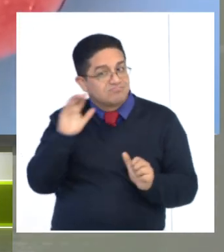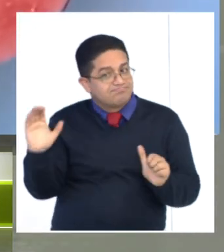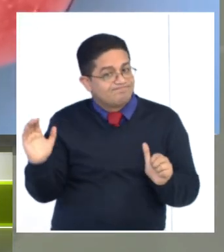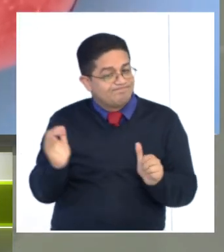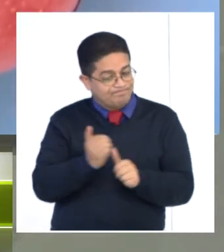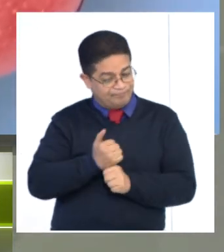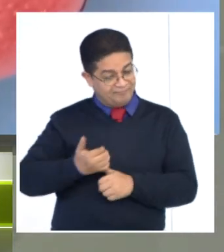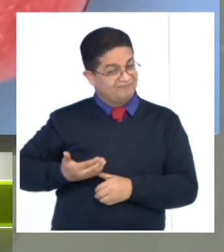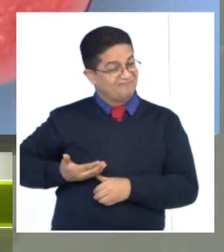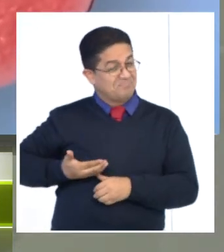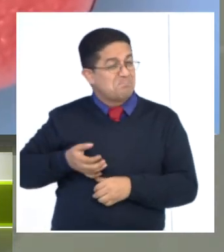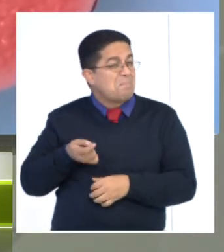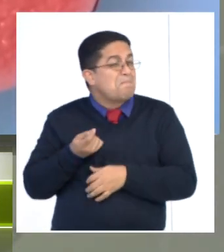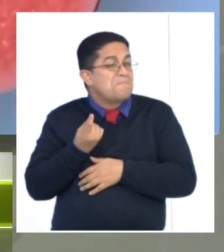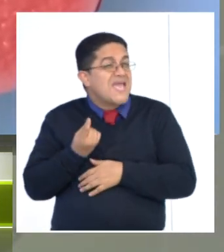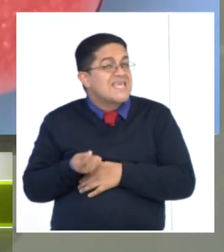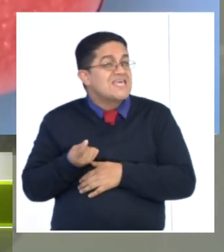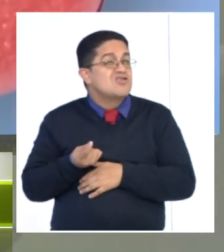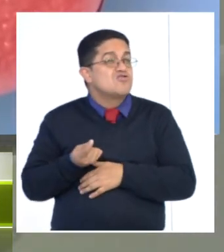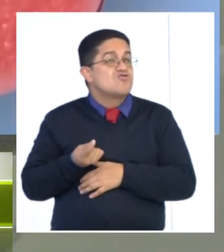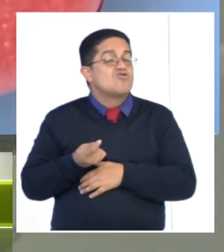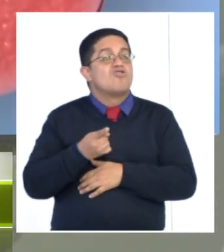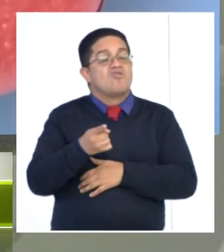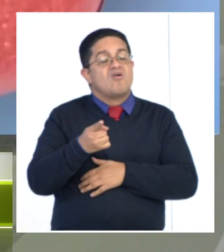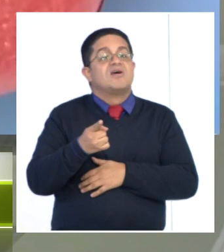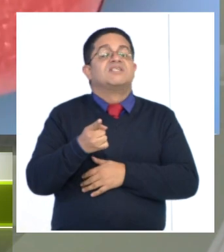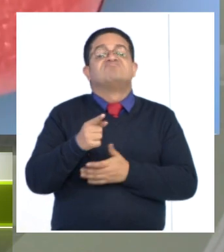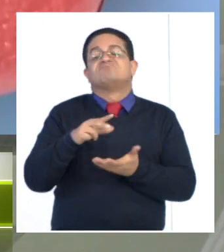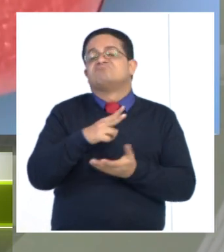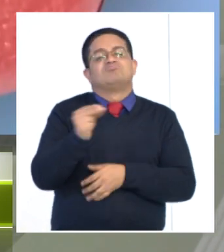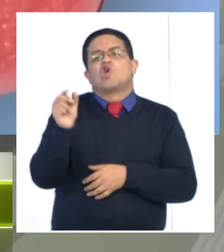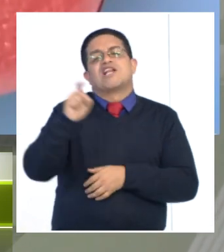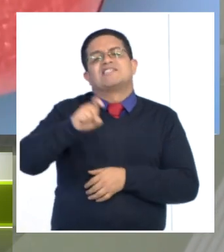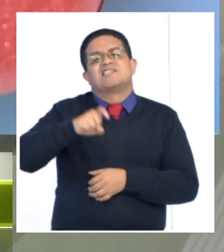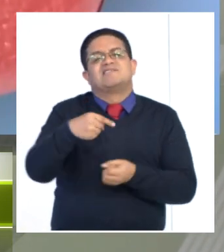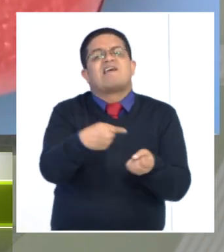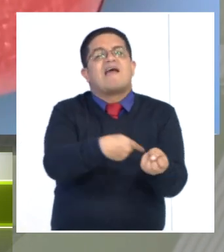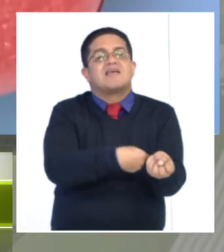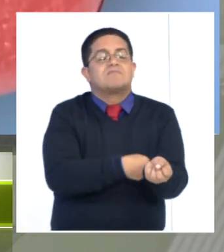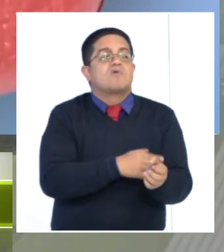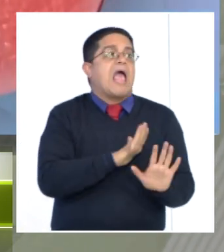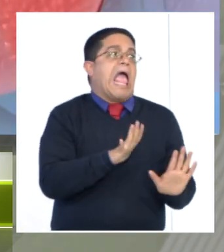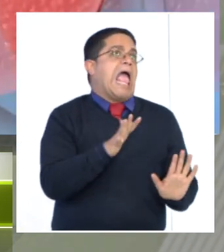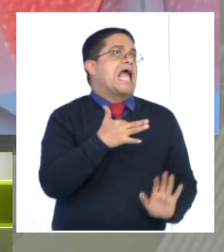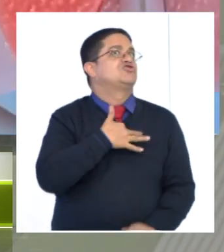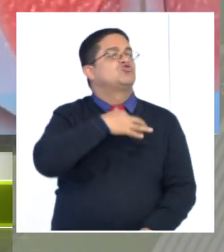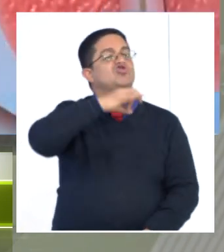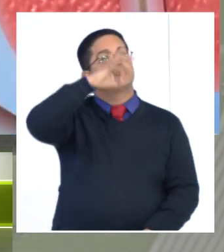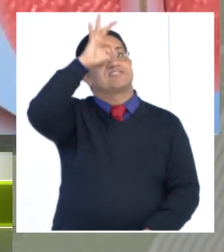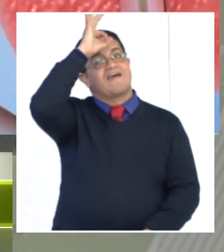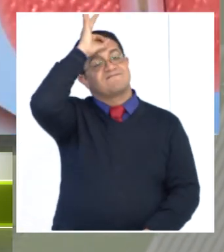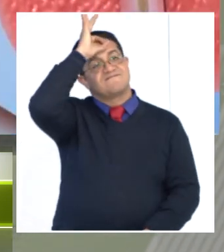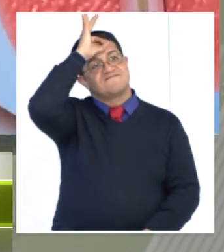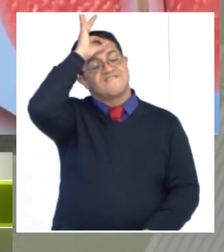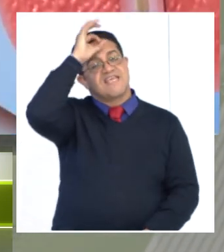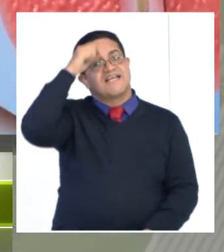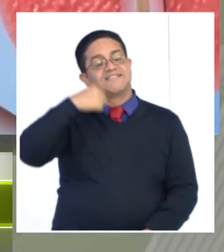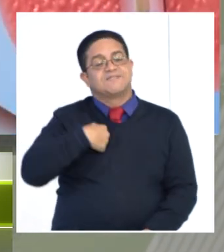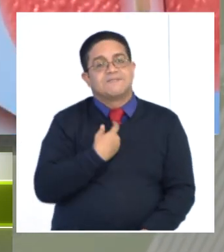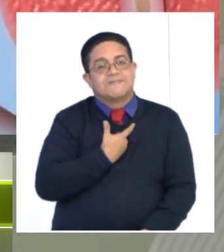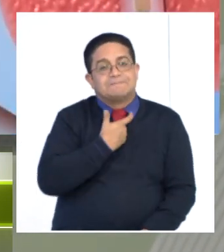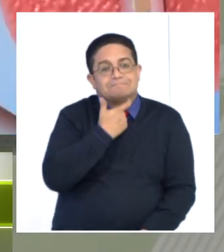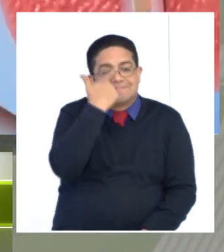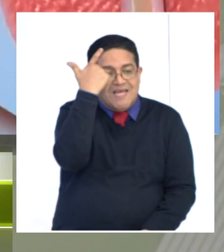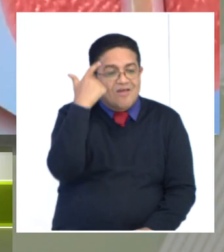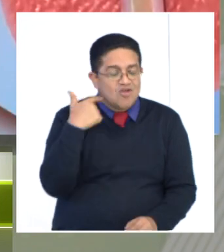muy pequeñito, incluso puede la paciente a no tener que recibir quimio. Dice, ay doctora, yo no sabía, yo más bien me estaba ocultando de venir, y ahora a